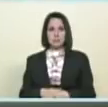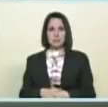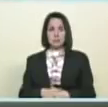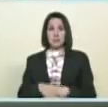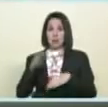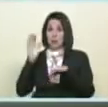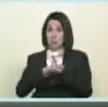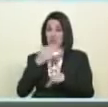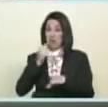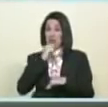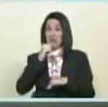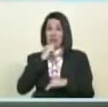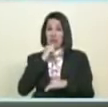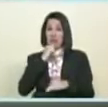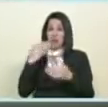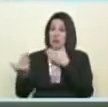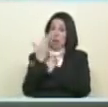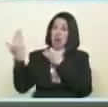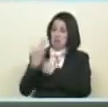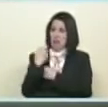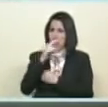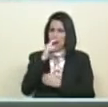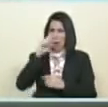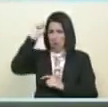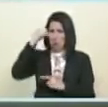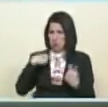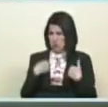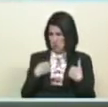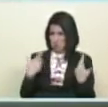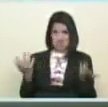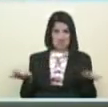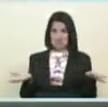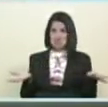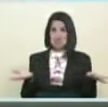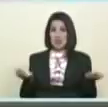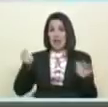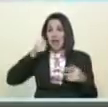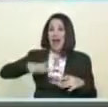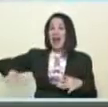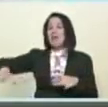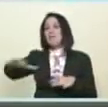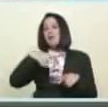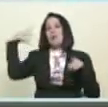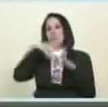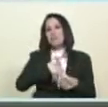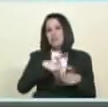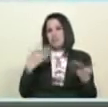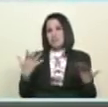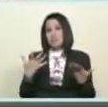Porque ¿a quién le hace daño a Maduro? Le hace daño al pueblo.